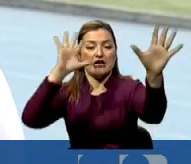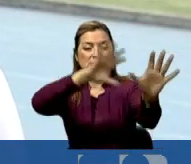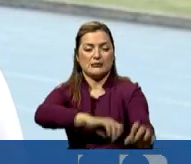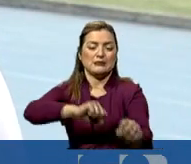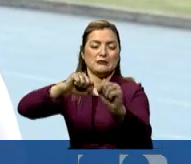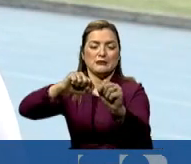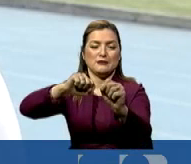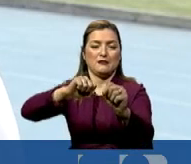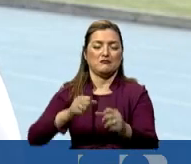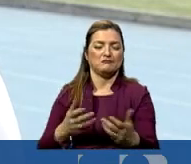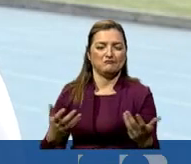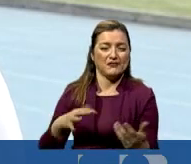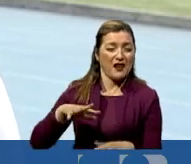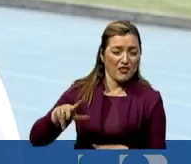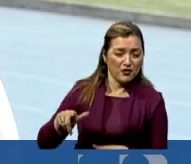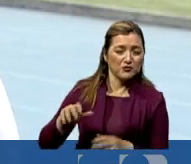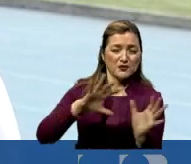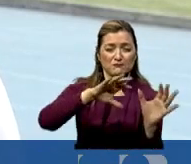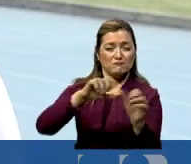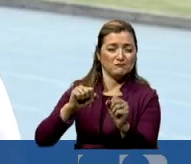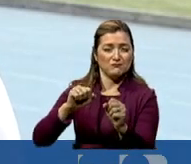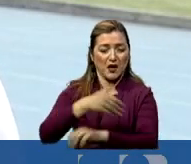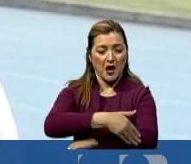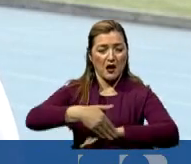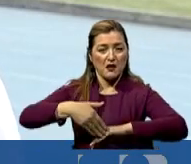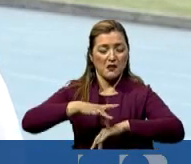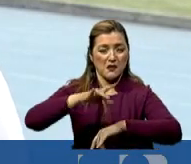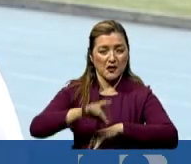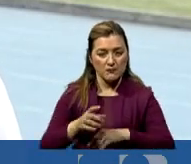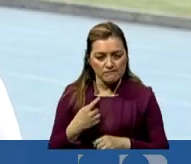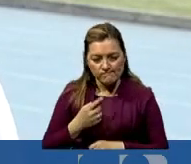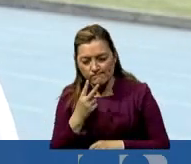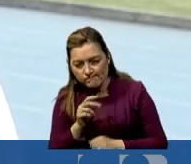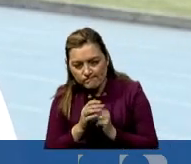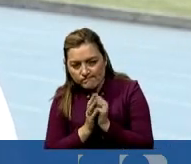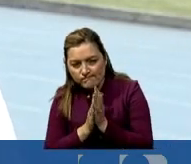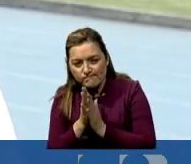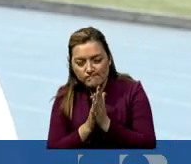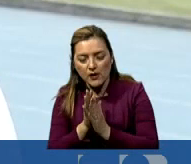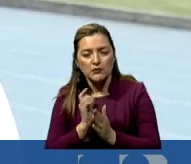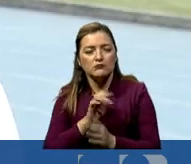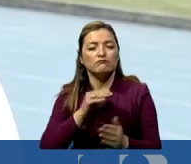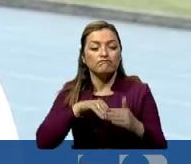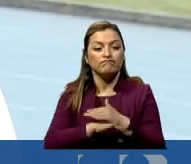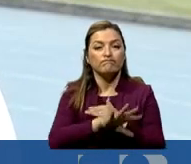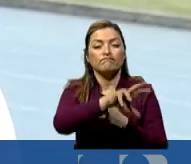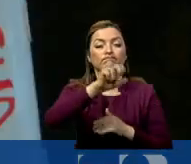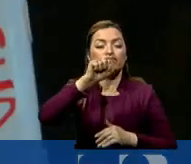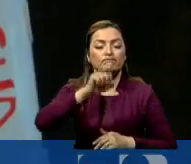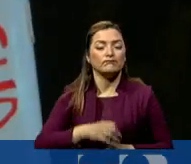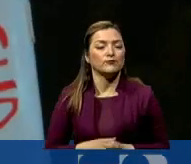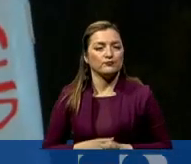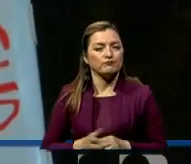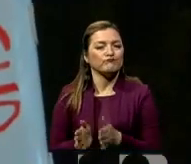ladrones no esperan nada nos buscan en las vías abandonadas entonces nosotros lo que pedimos de seguridad